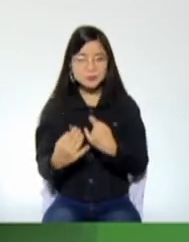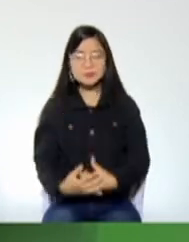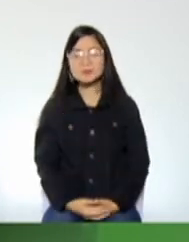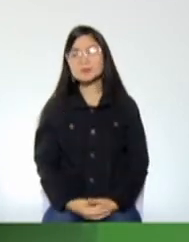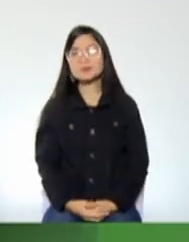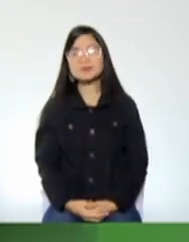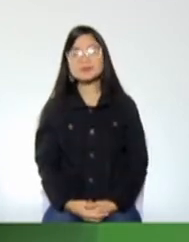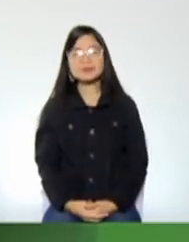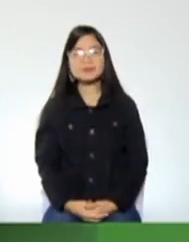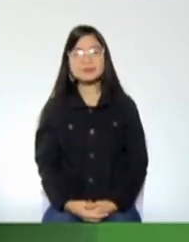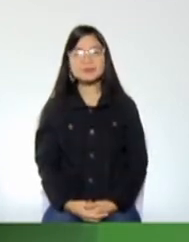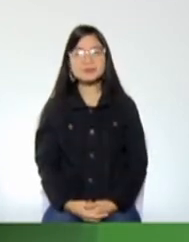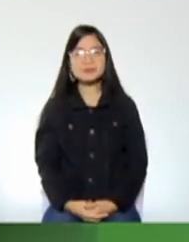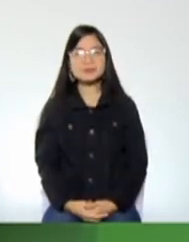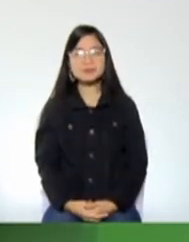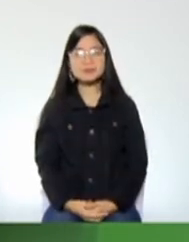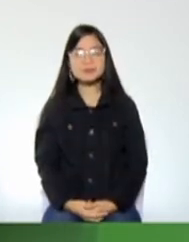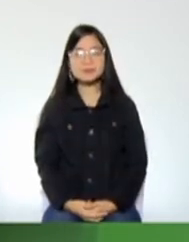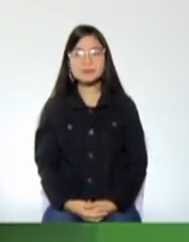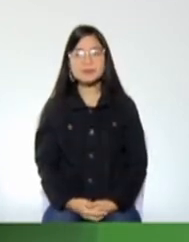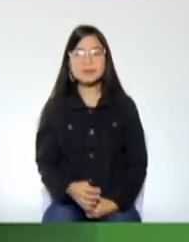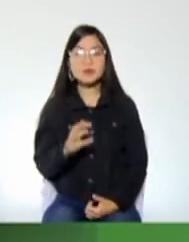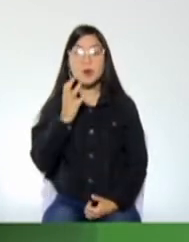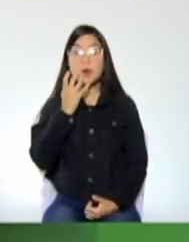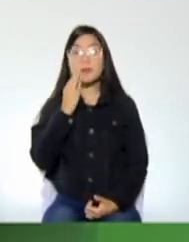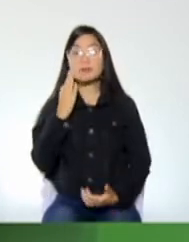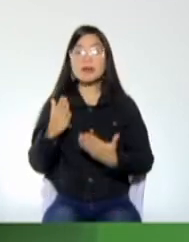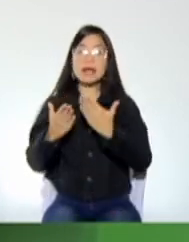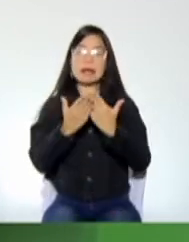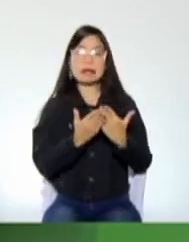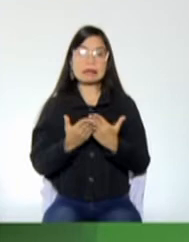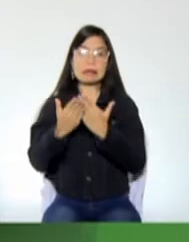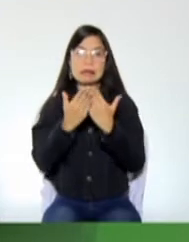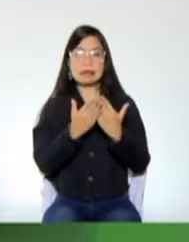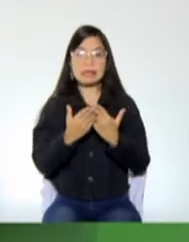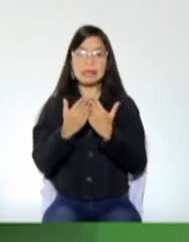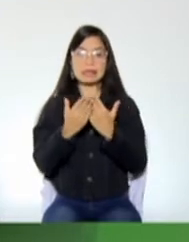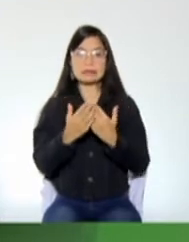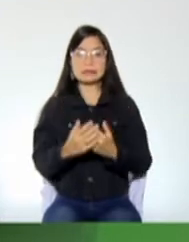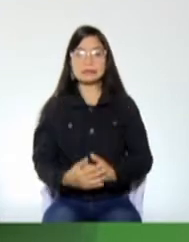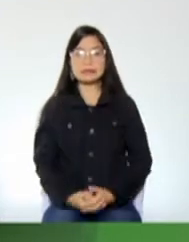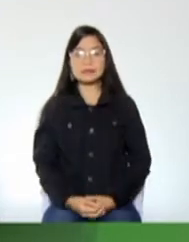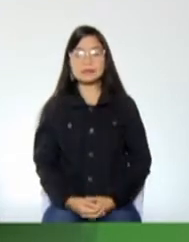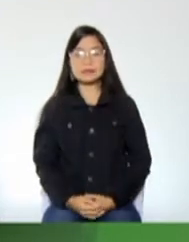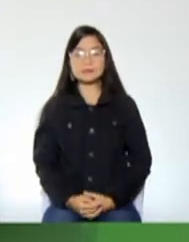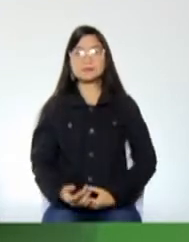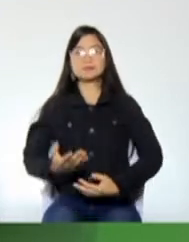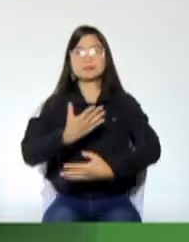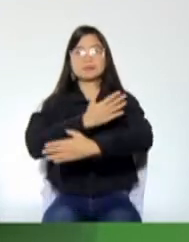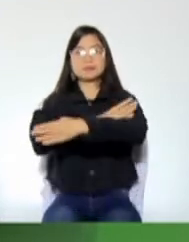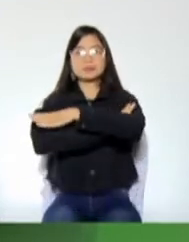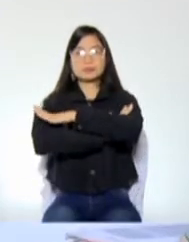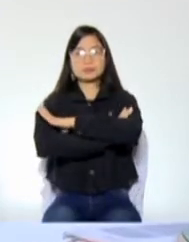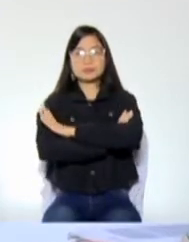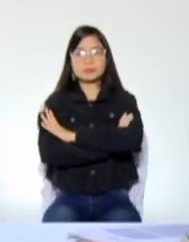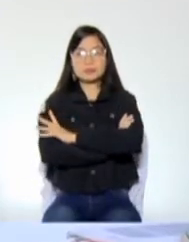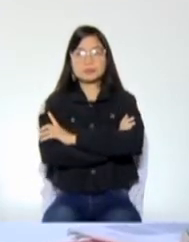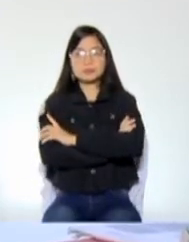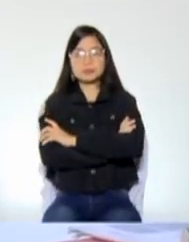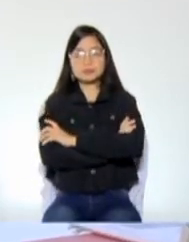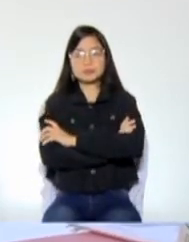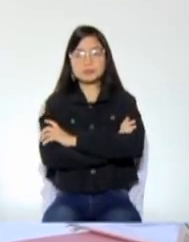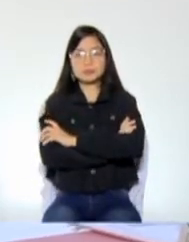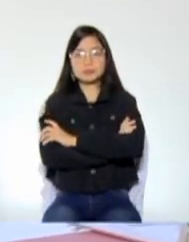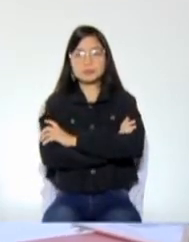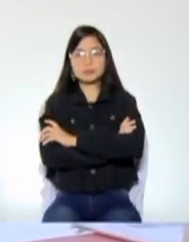Ahora, estoy en clase, por ejemplo, y hay este gesto por parte de ustedes